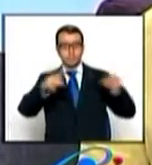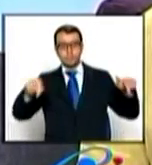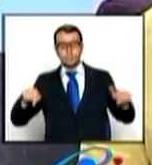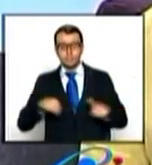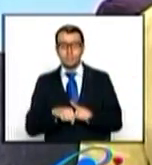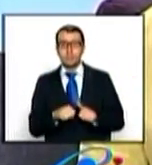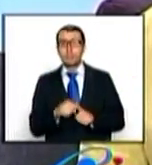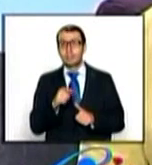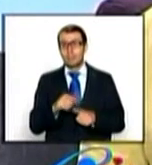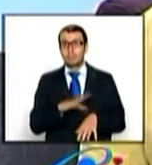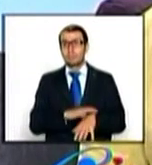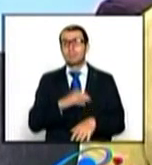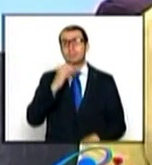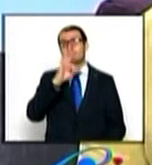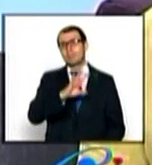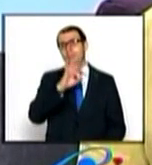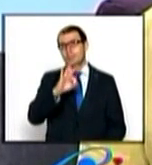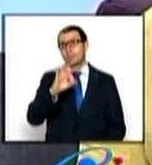médico